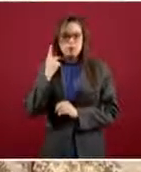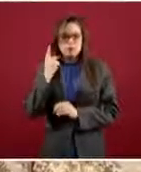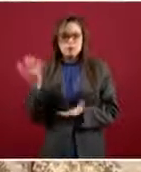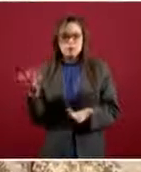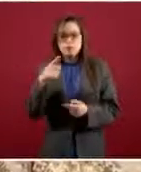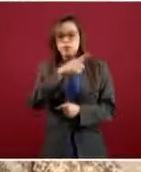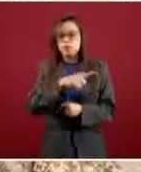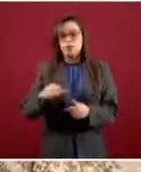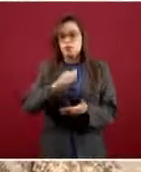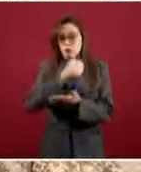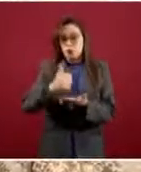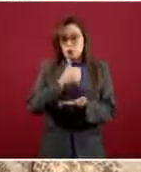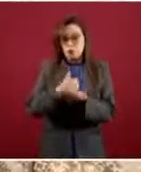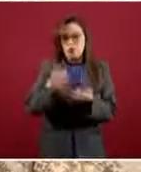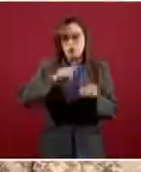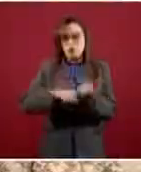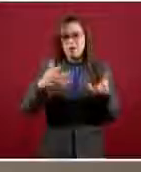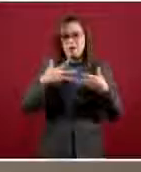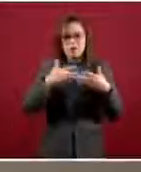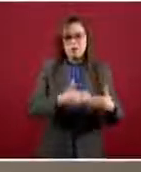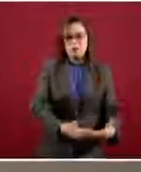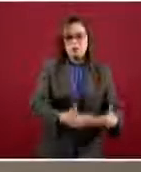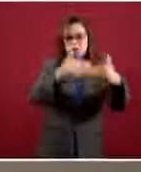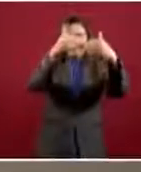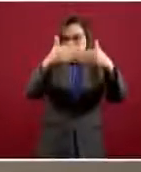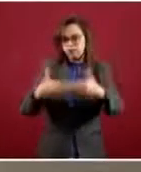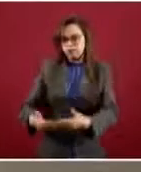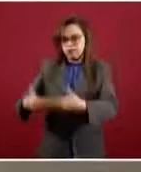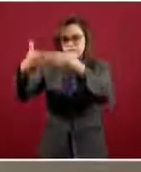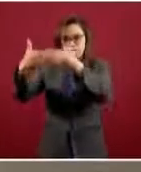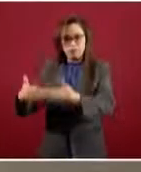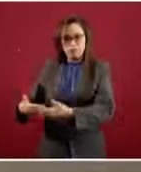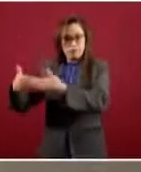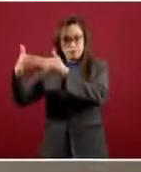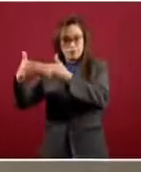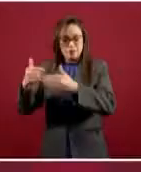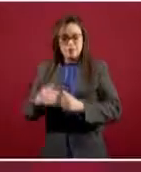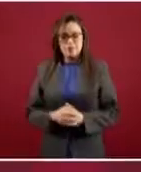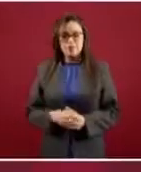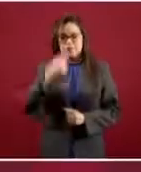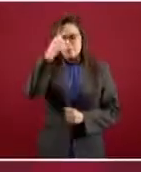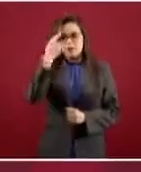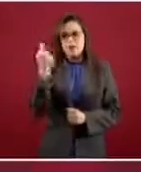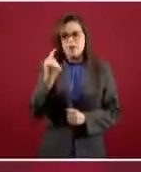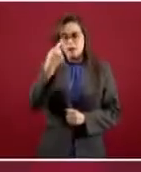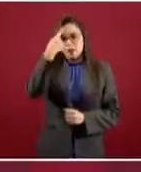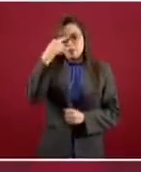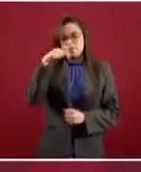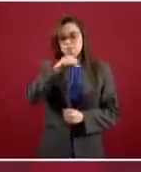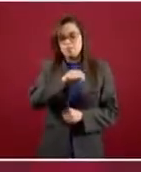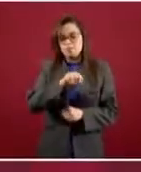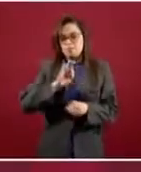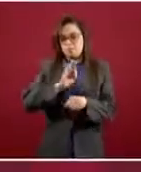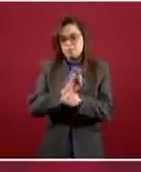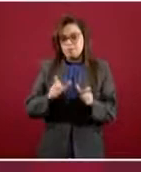amuralladas. Entonces había un muro físico de contención cuyo propósito era la defensa militar.